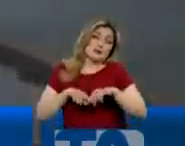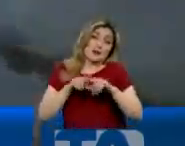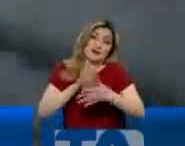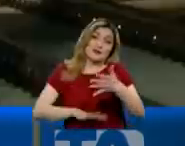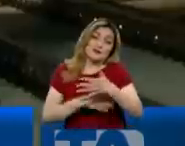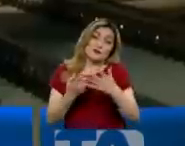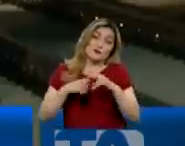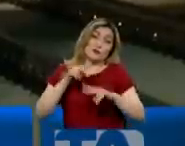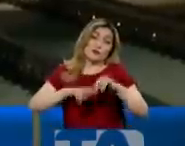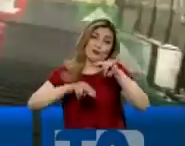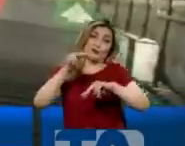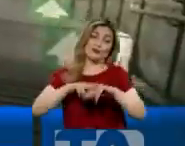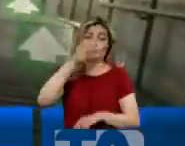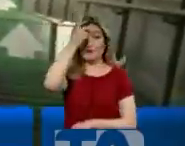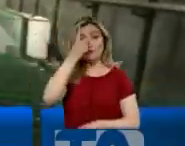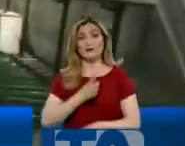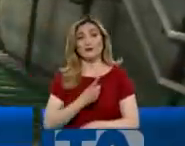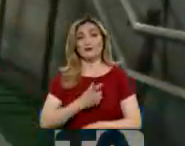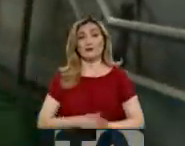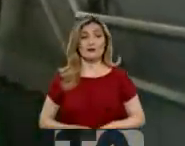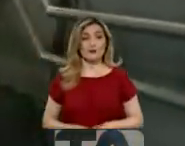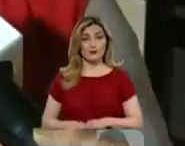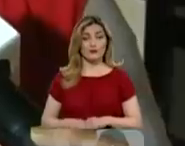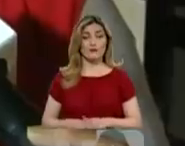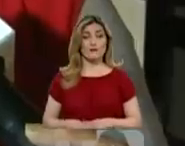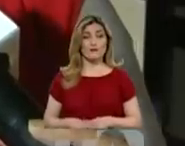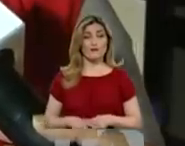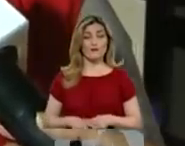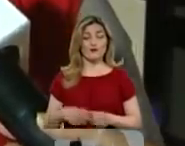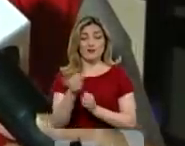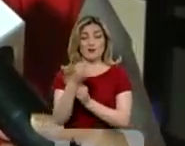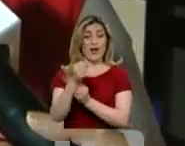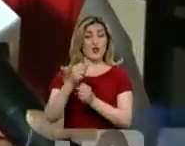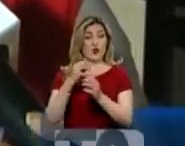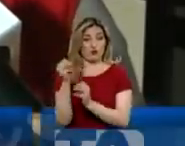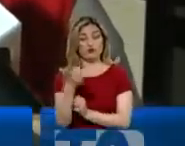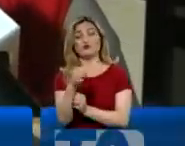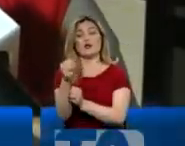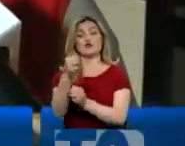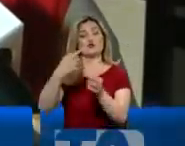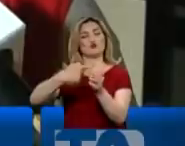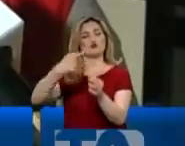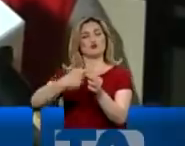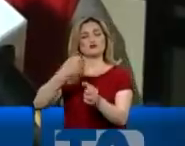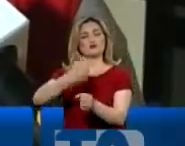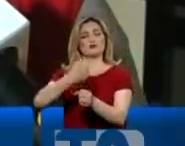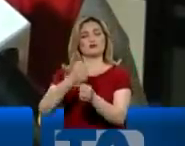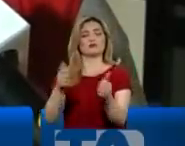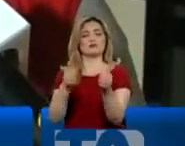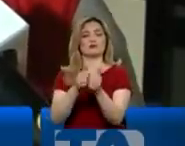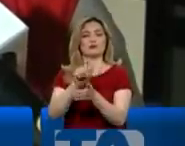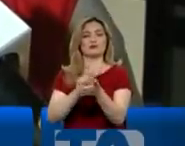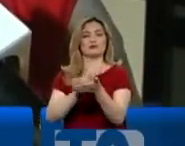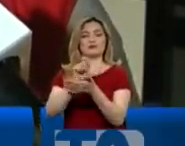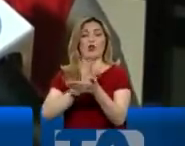cronograma de inicio de obra que se determine a ver metro de quito ha trabajado con todo su equipo en tener las